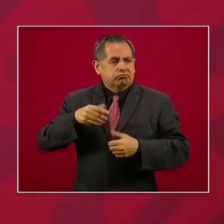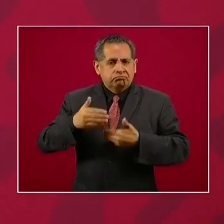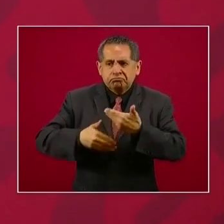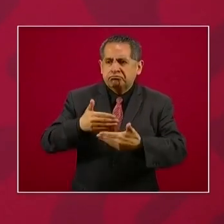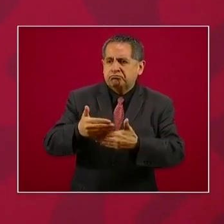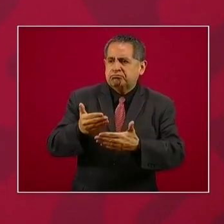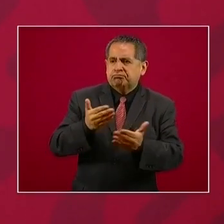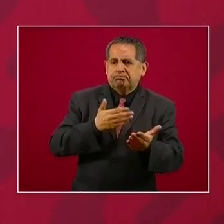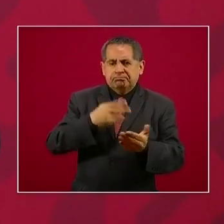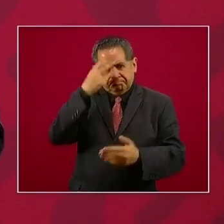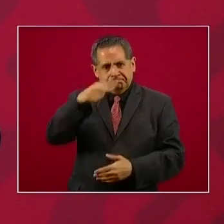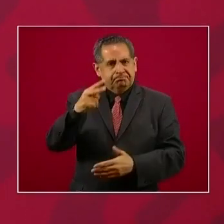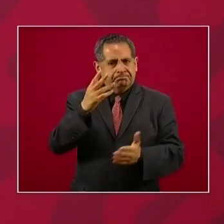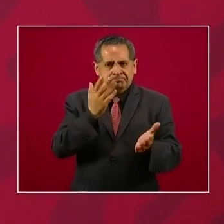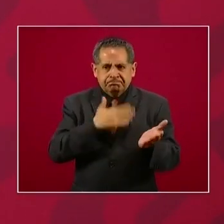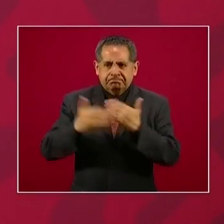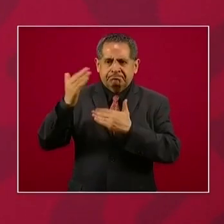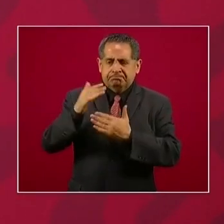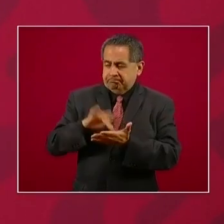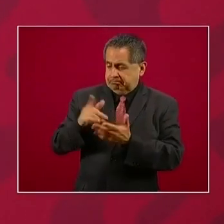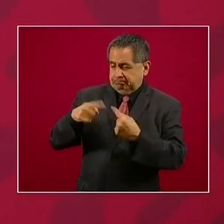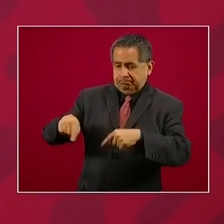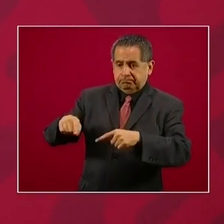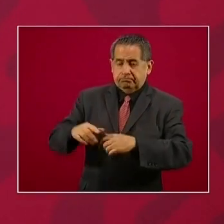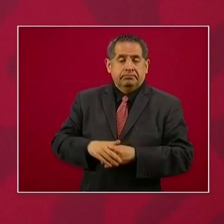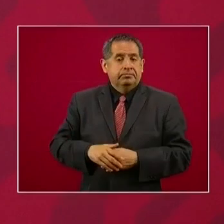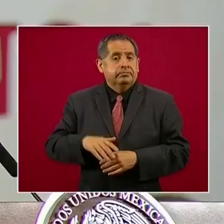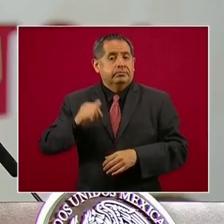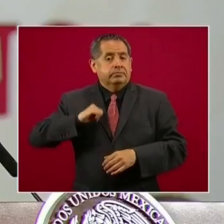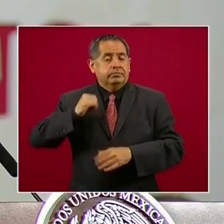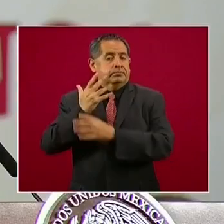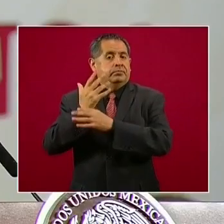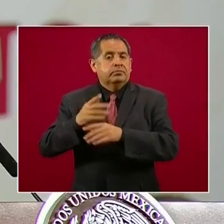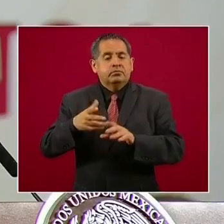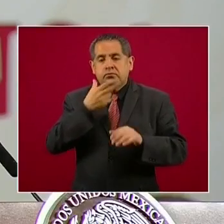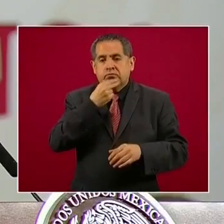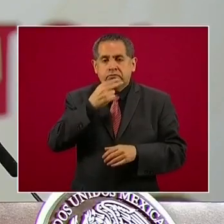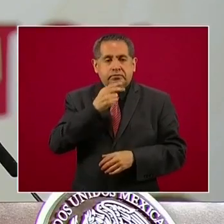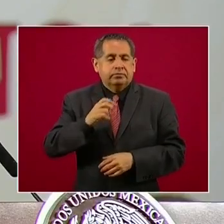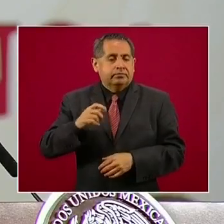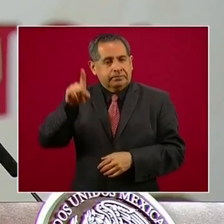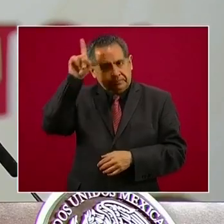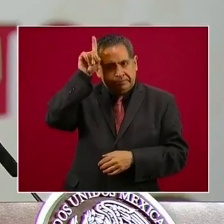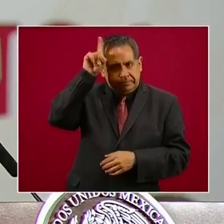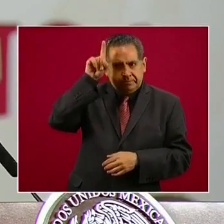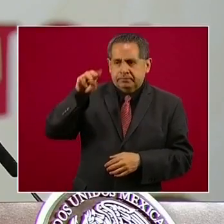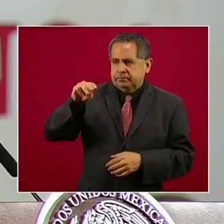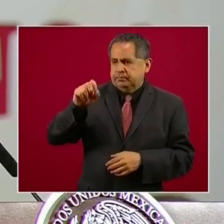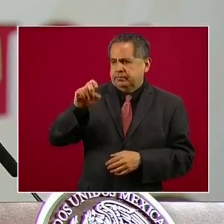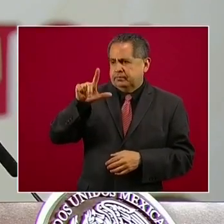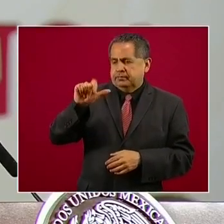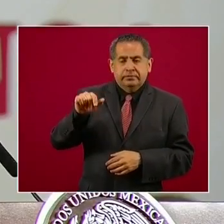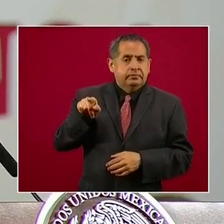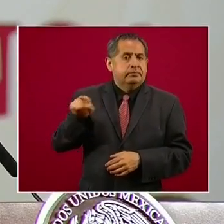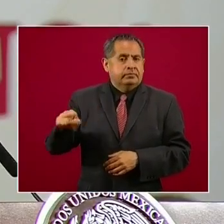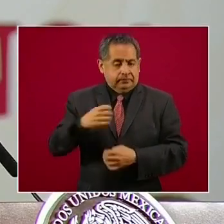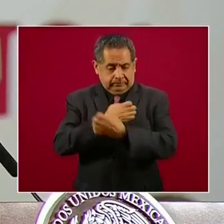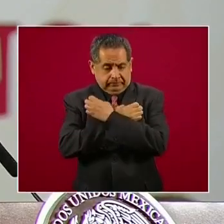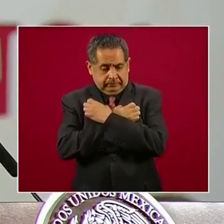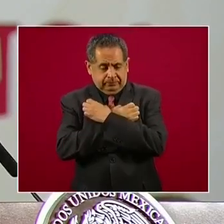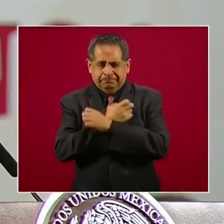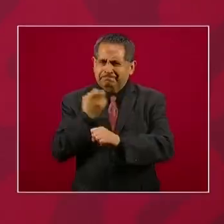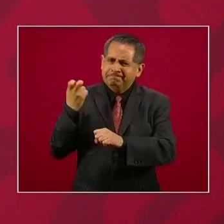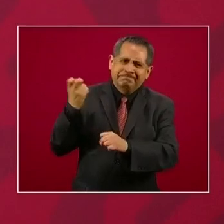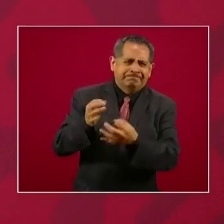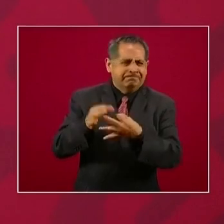de méxico pues como dijo alguna vez nelson mandela la educación es el arma más poderosa